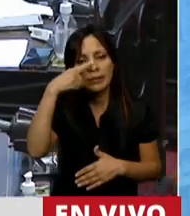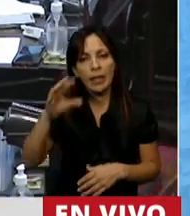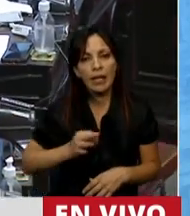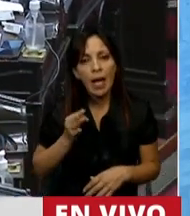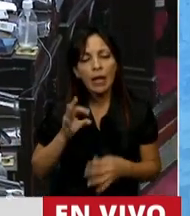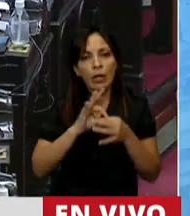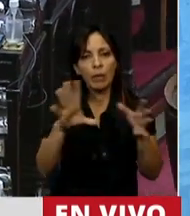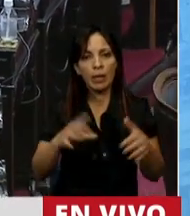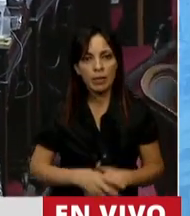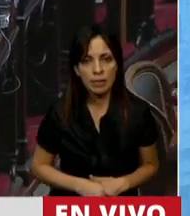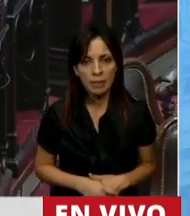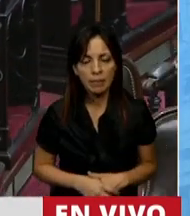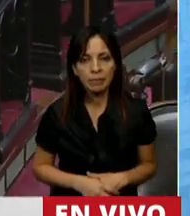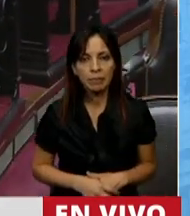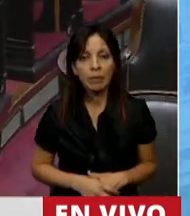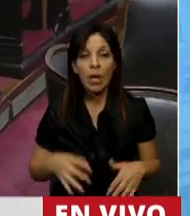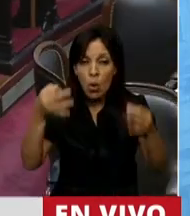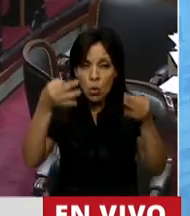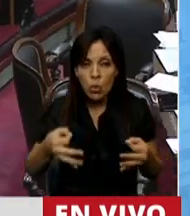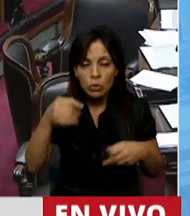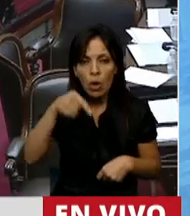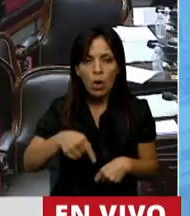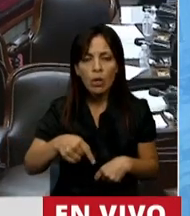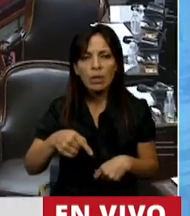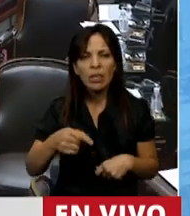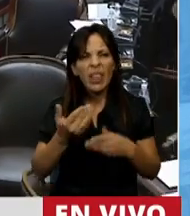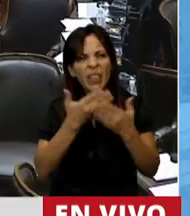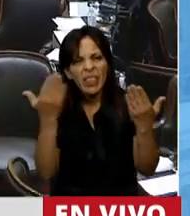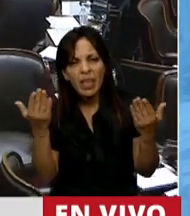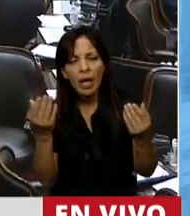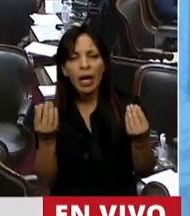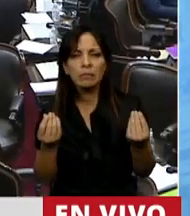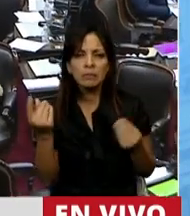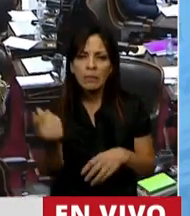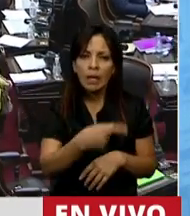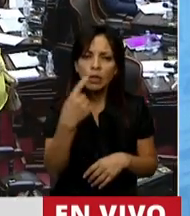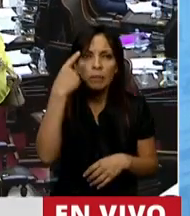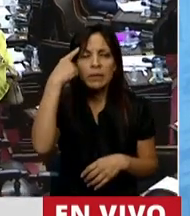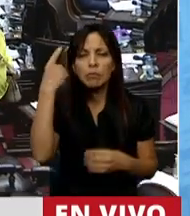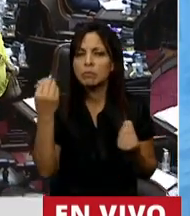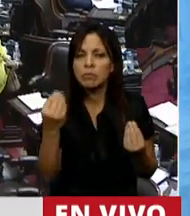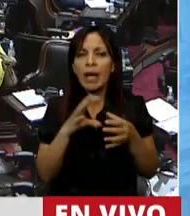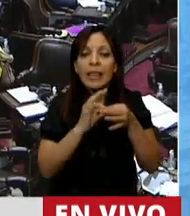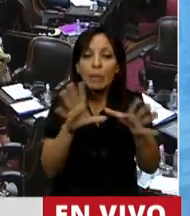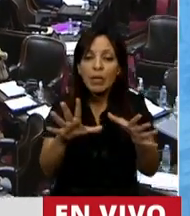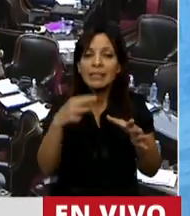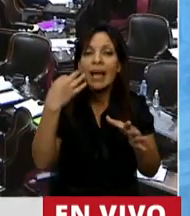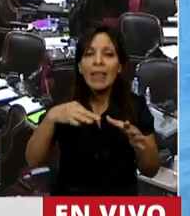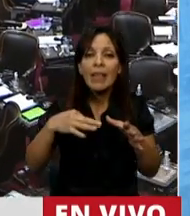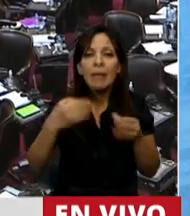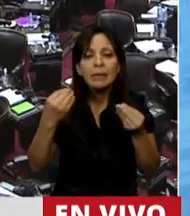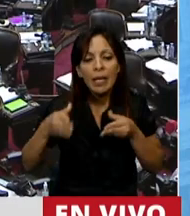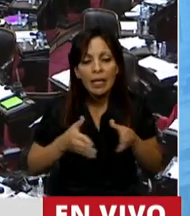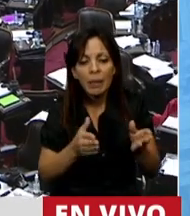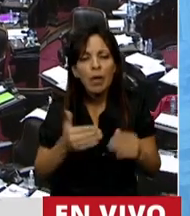hoy, justamente hoy, es un día para repensarnos y decir que la democracia tiene que ser el camino de la prosperidad,